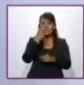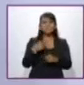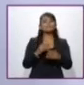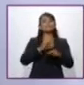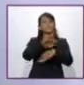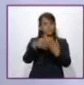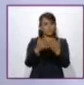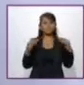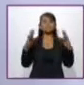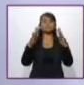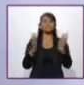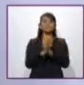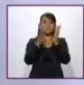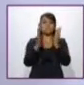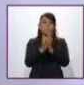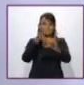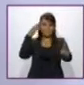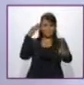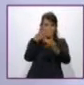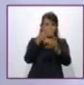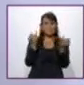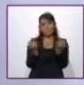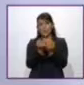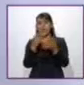democracia participativa y